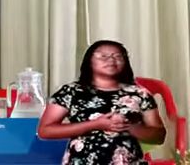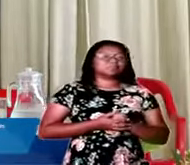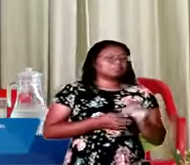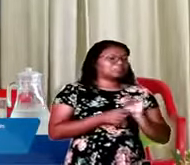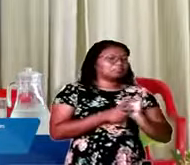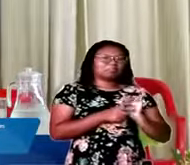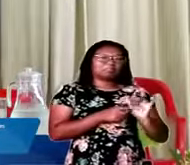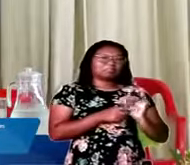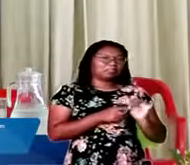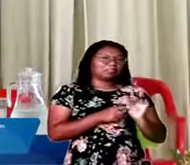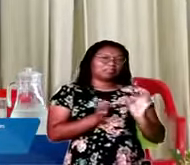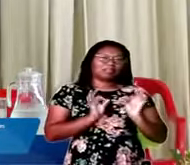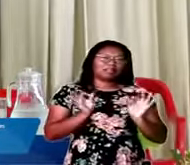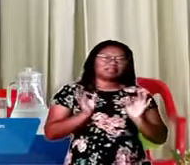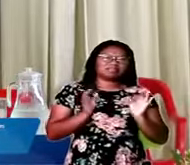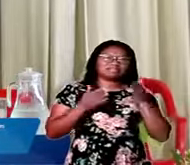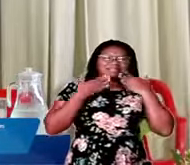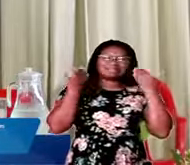Y la empatía es